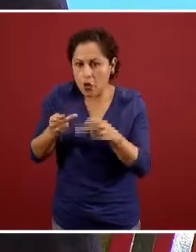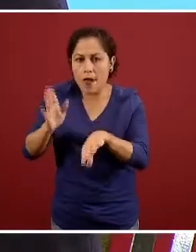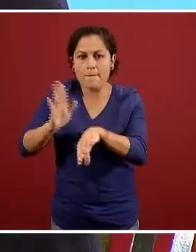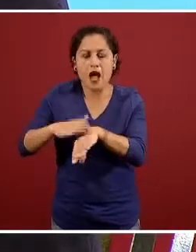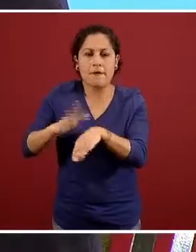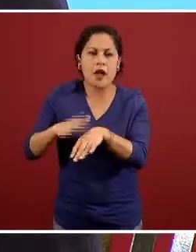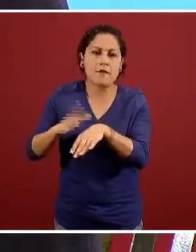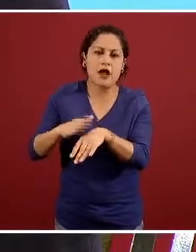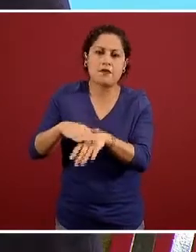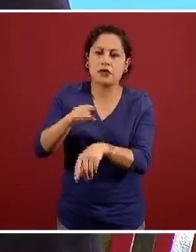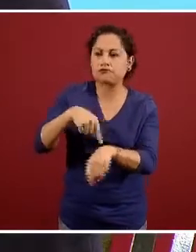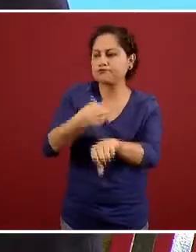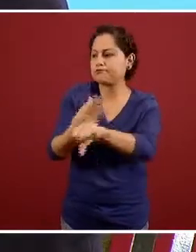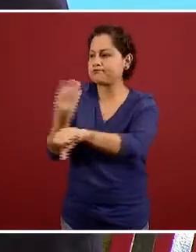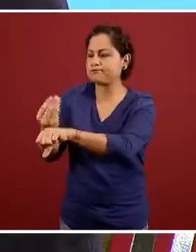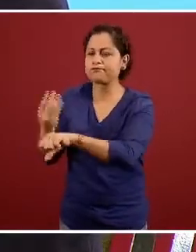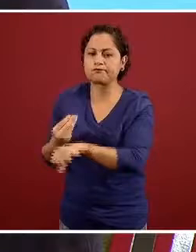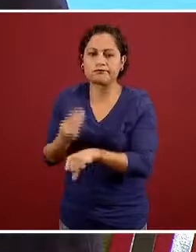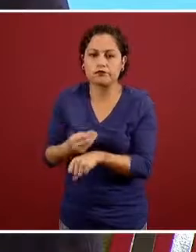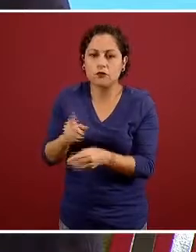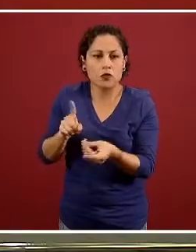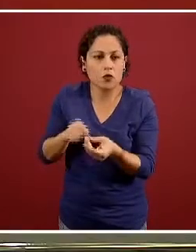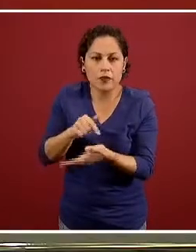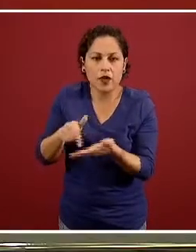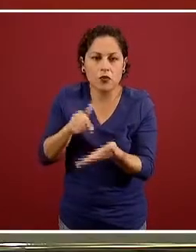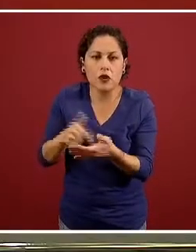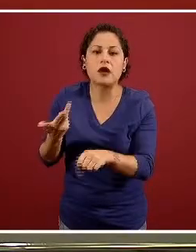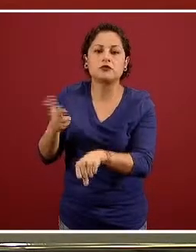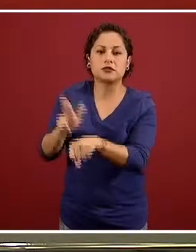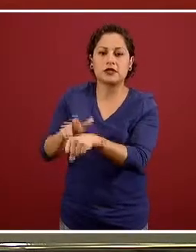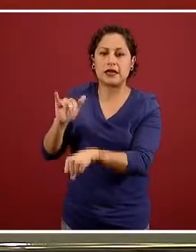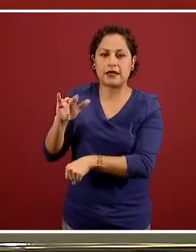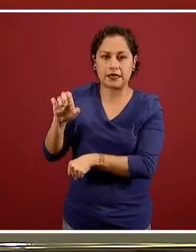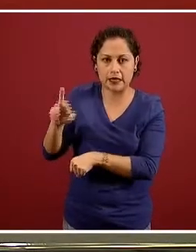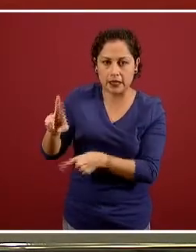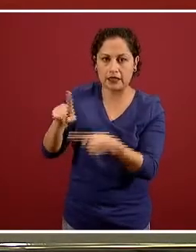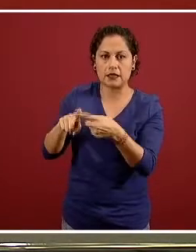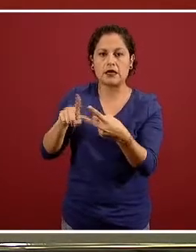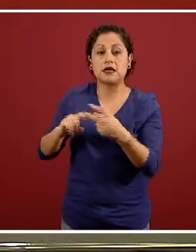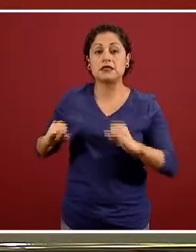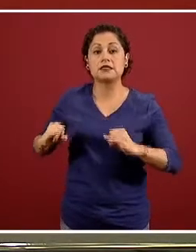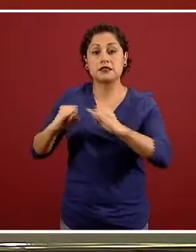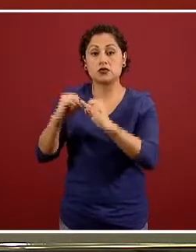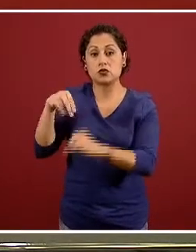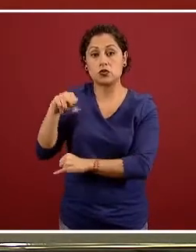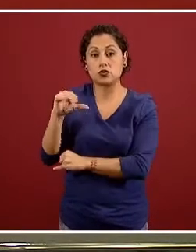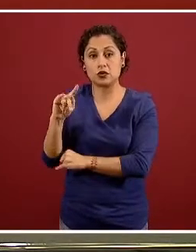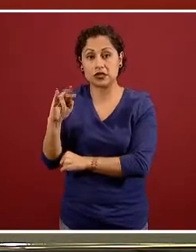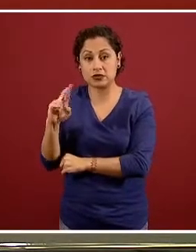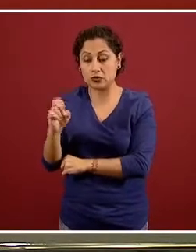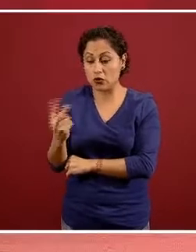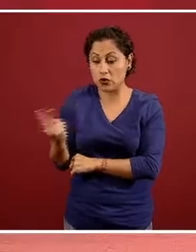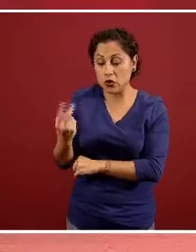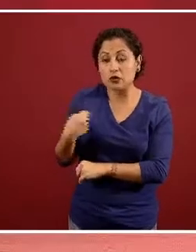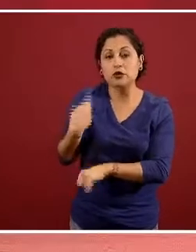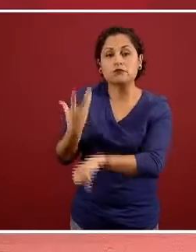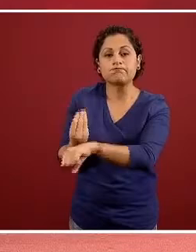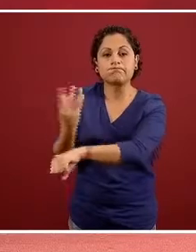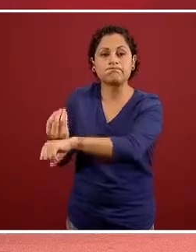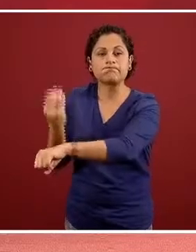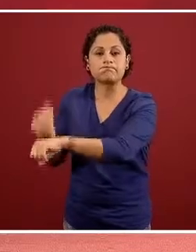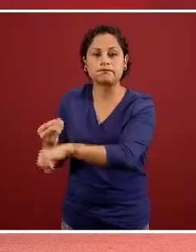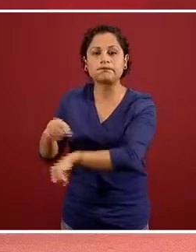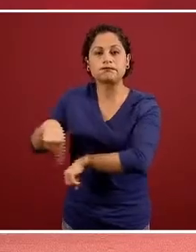sobre todo en dos hospitales que son INER y Nutrición, que nos permitiría dar una